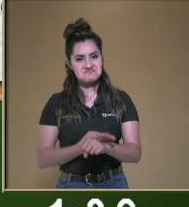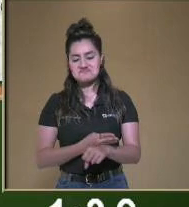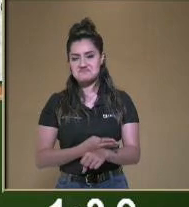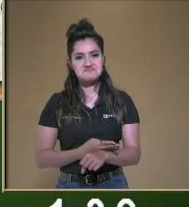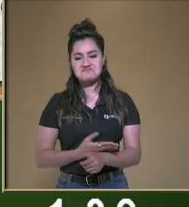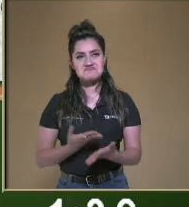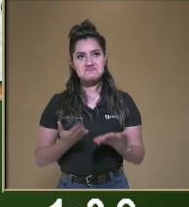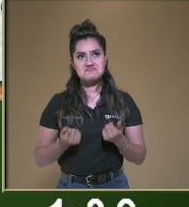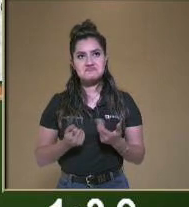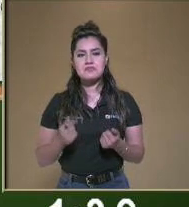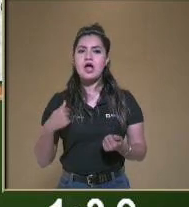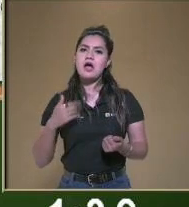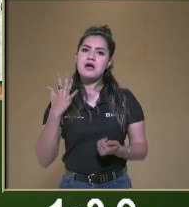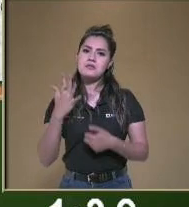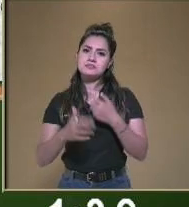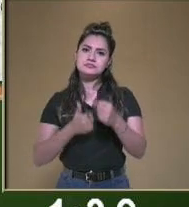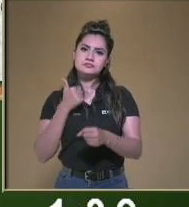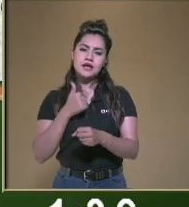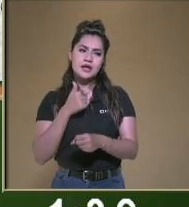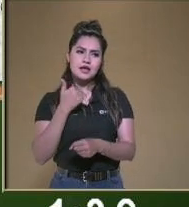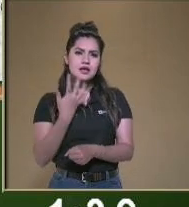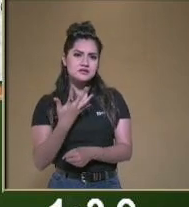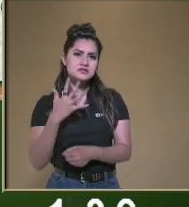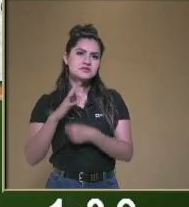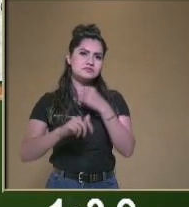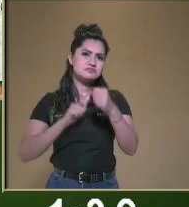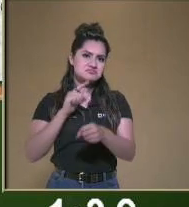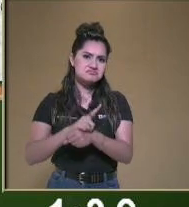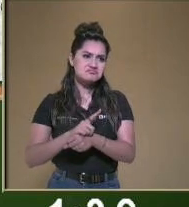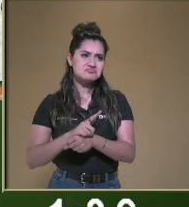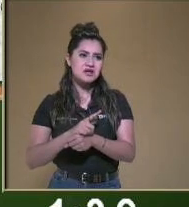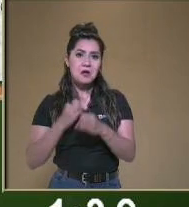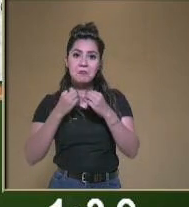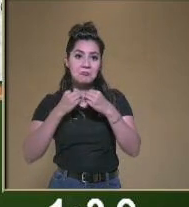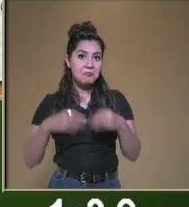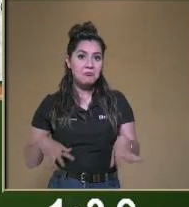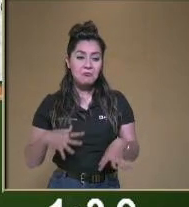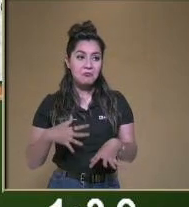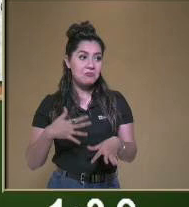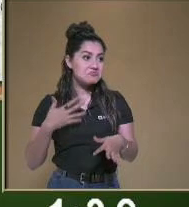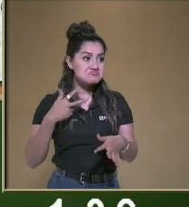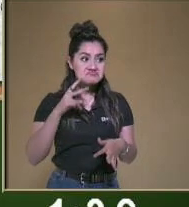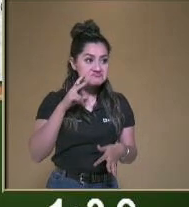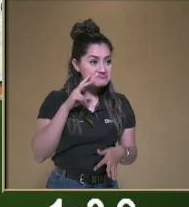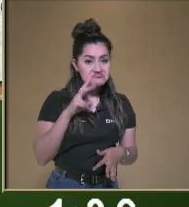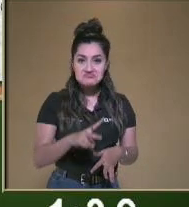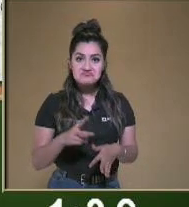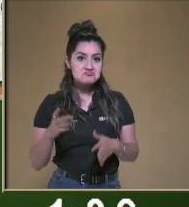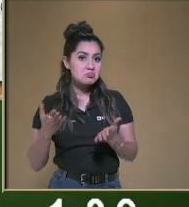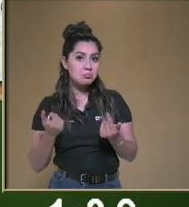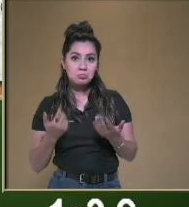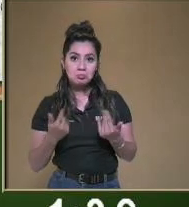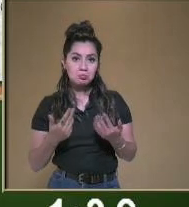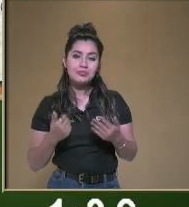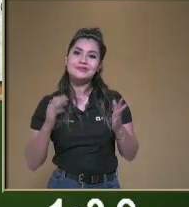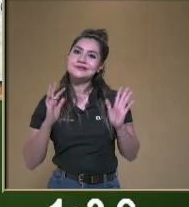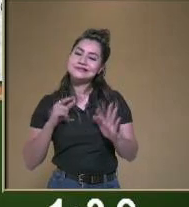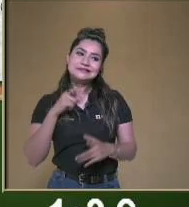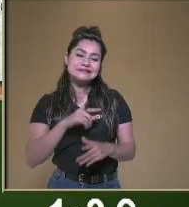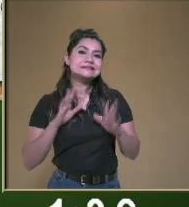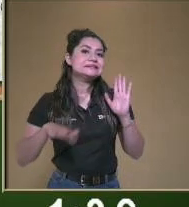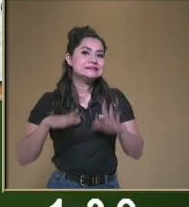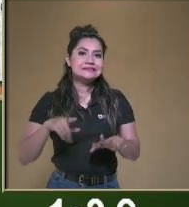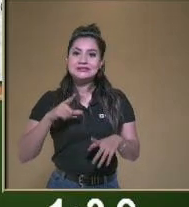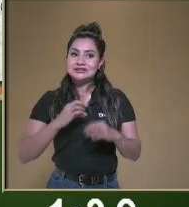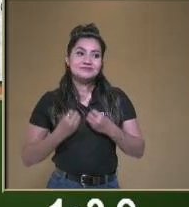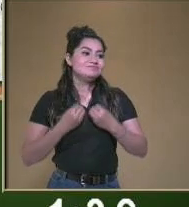tenido 5 mascotas y las 5 se me escaparon y ya no las busqué, pues bueno, eso ya no es buen indicativo para que te lo den. También es